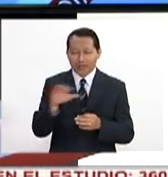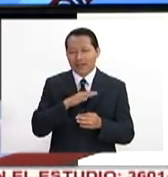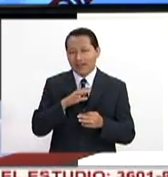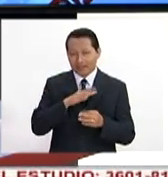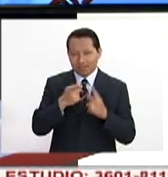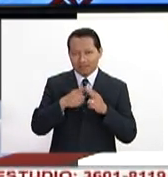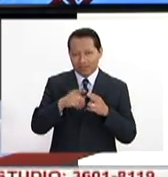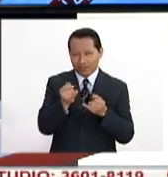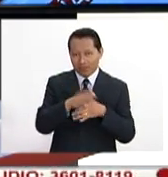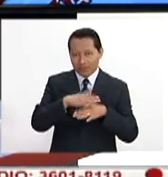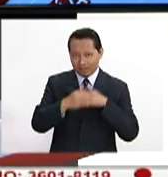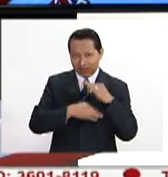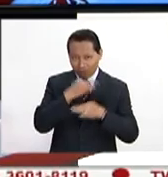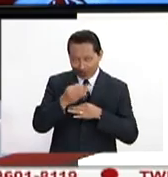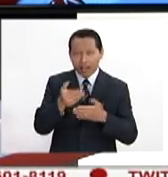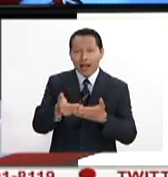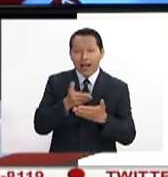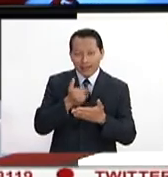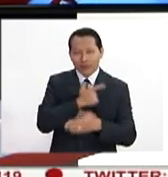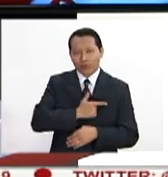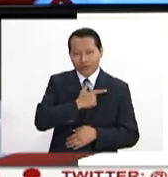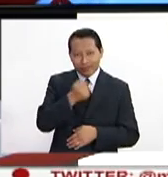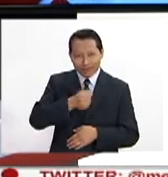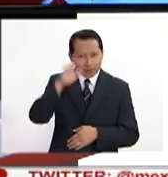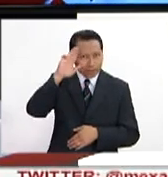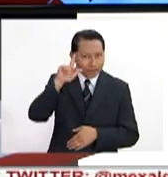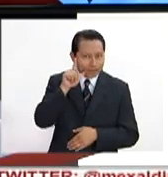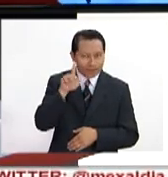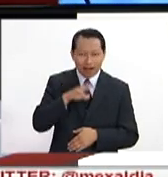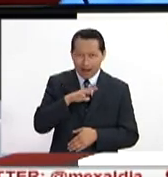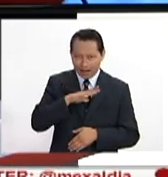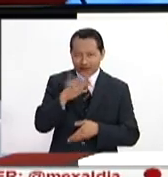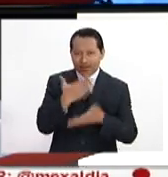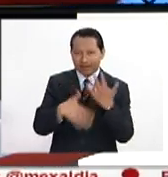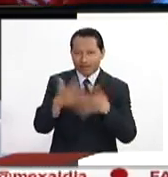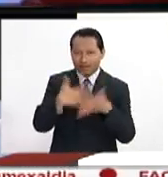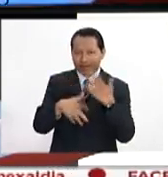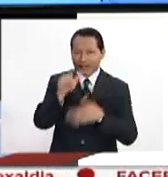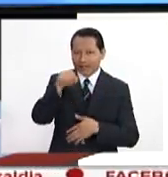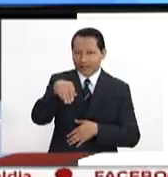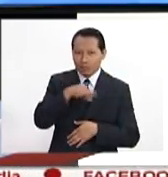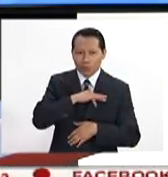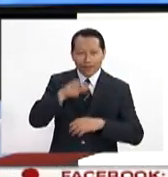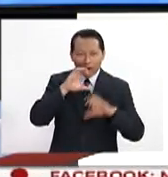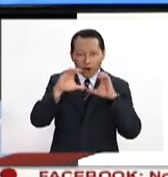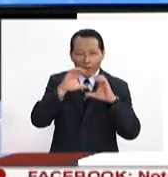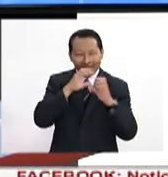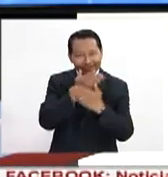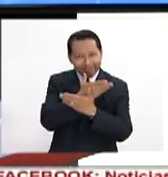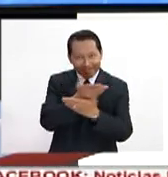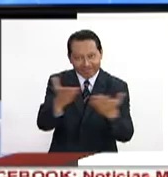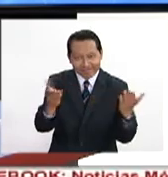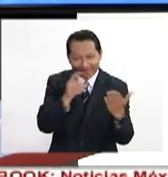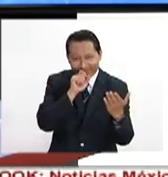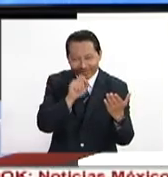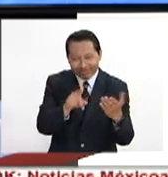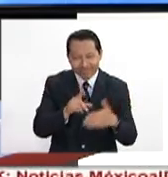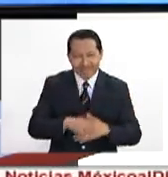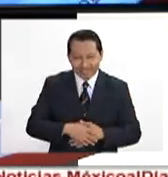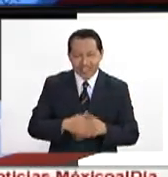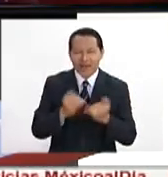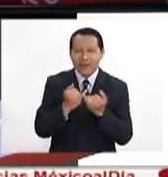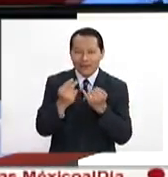informarles. Antes, saludo con mucho gusto a Miguel González, que se encuentra en la lengua de señas mexicana y nos permite comunicarnos también con todos